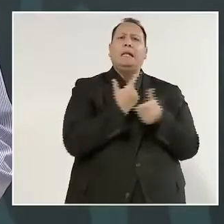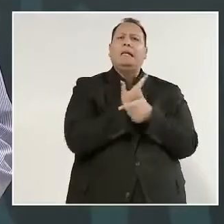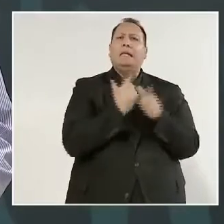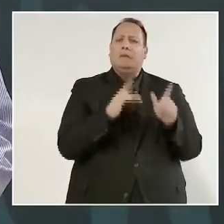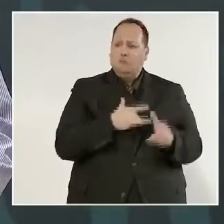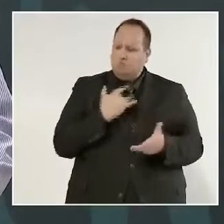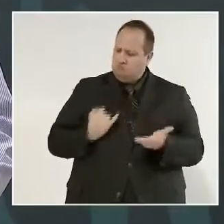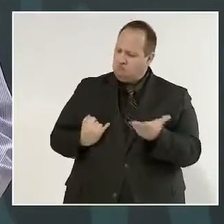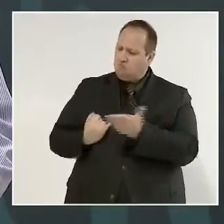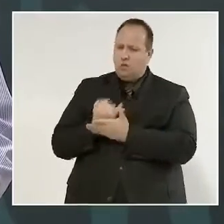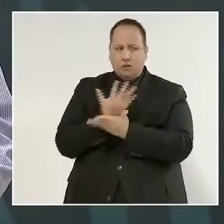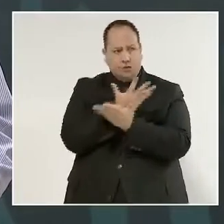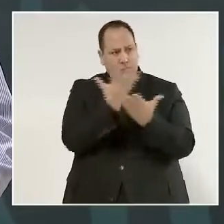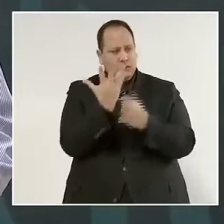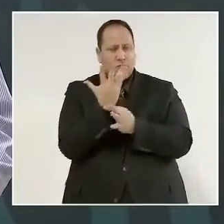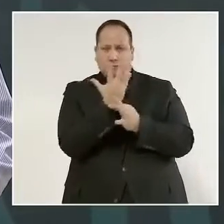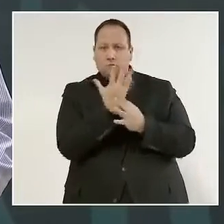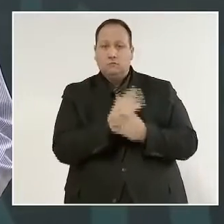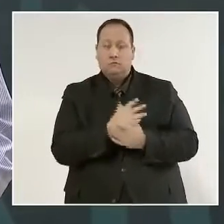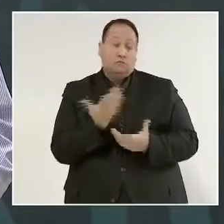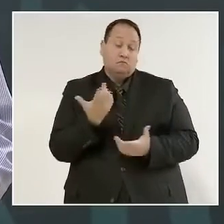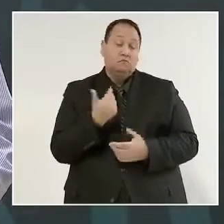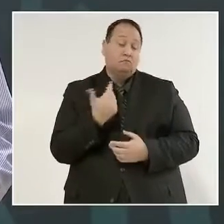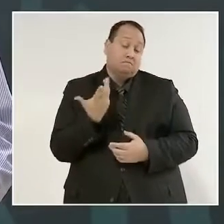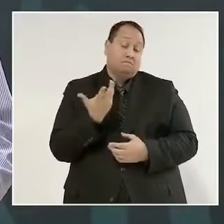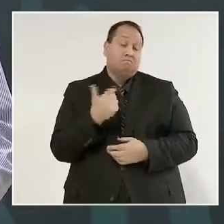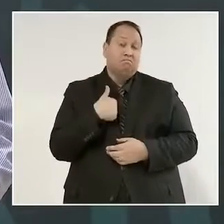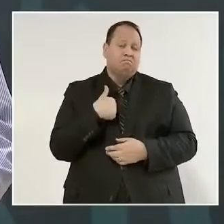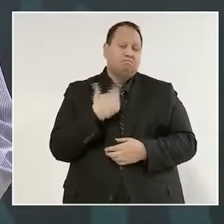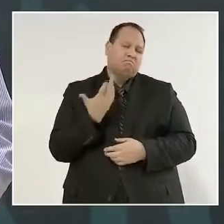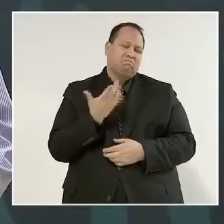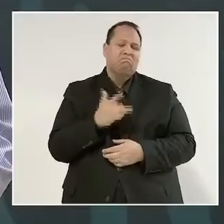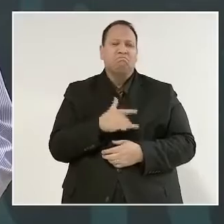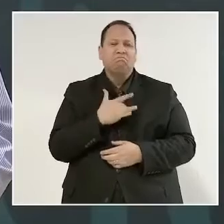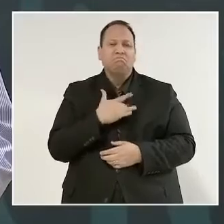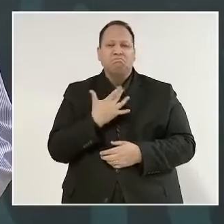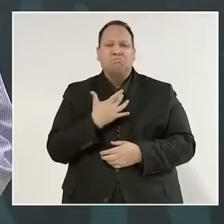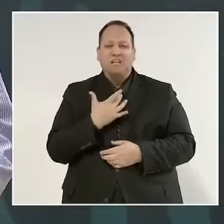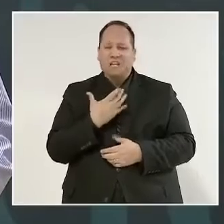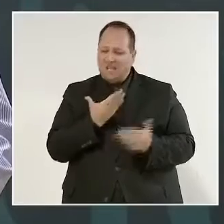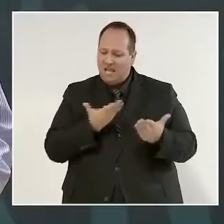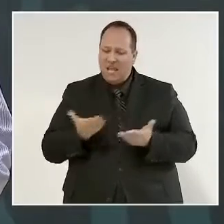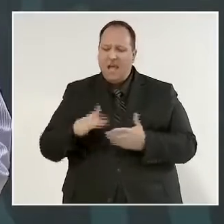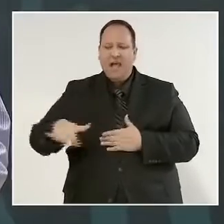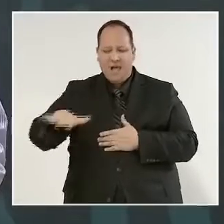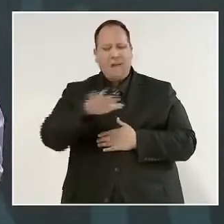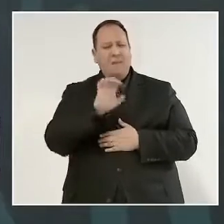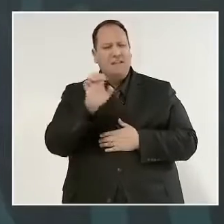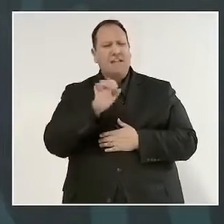libremente. Entonces, yo estoy muy contento de estar aquí en Ensenada,